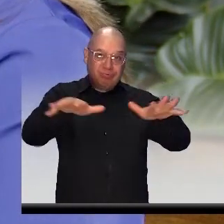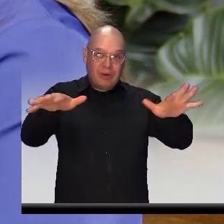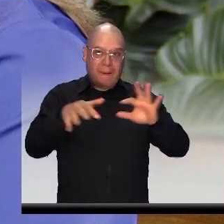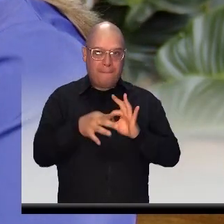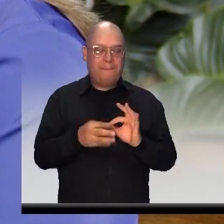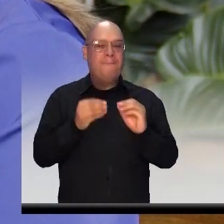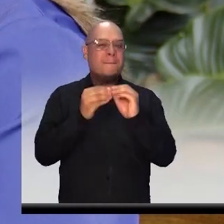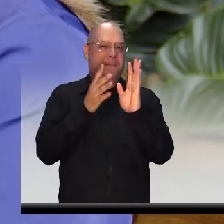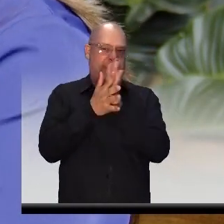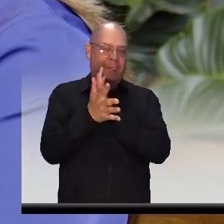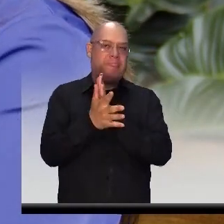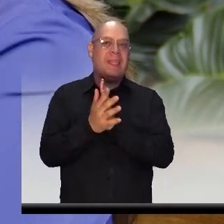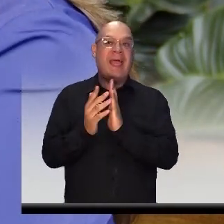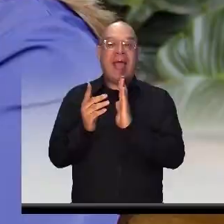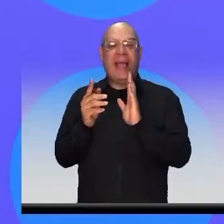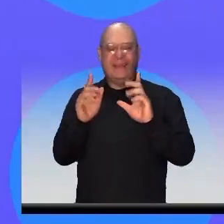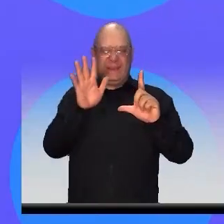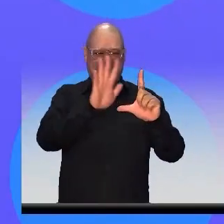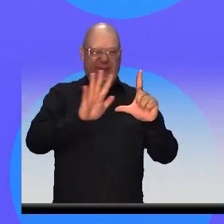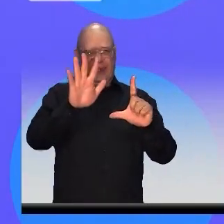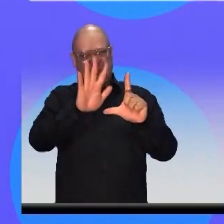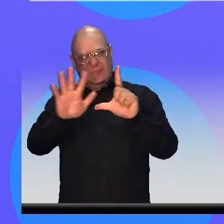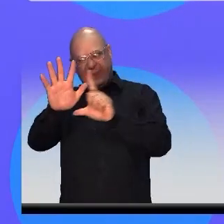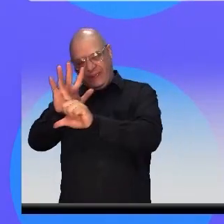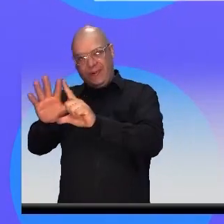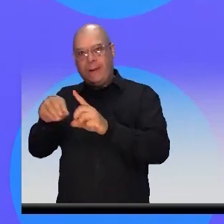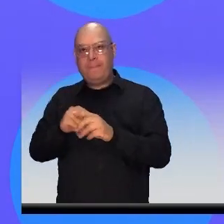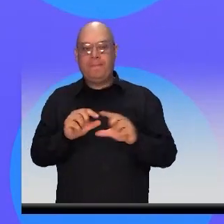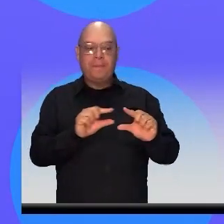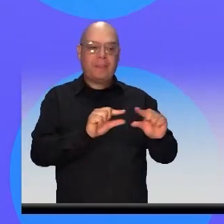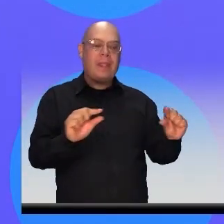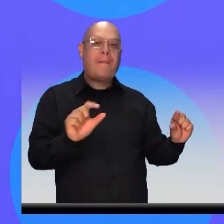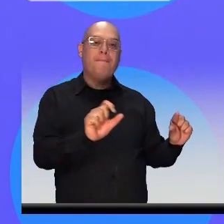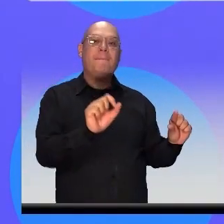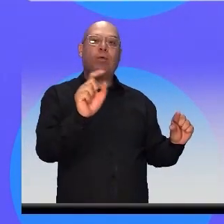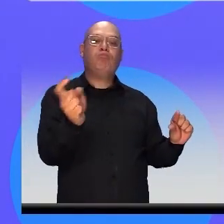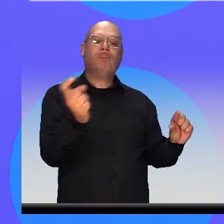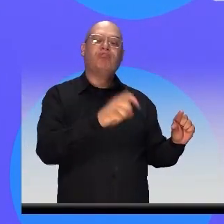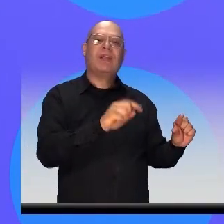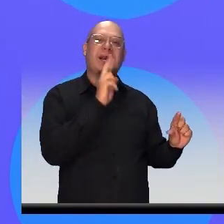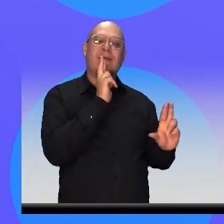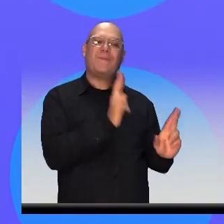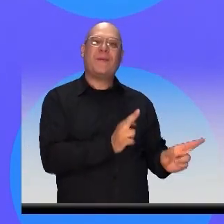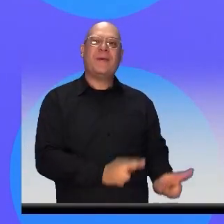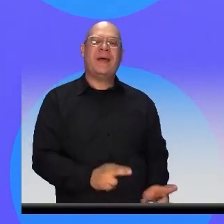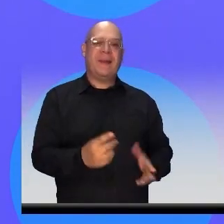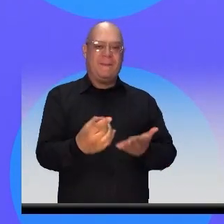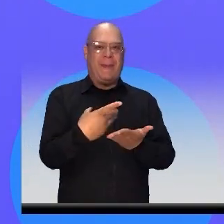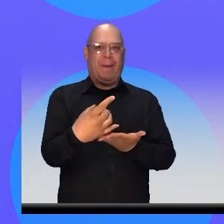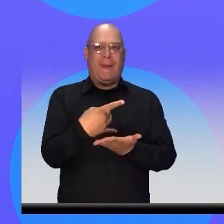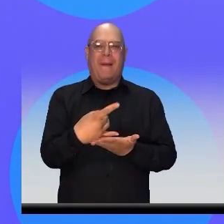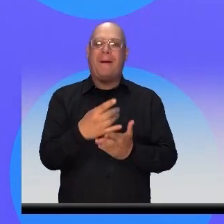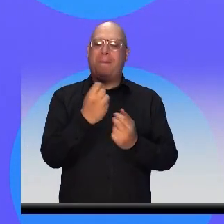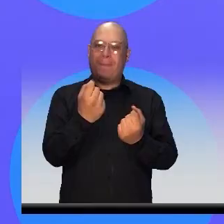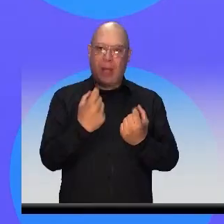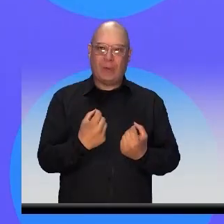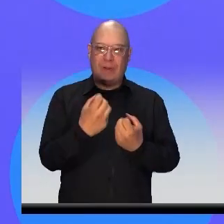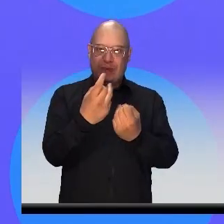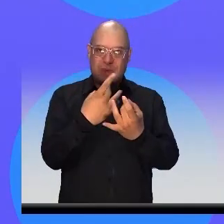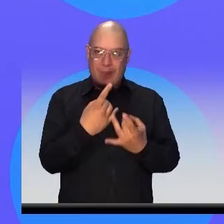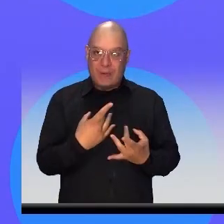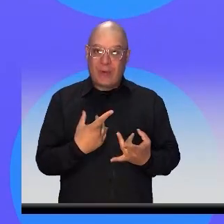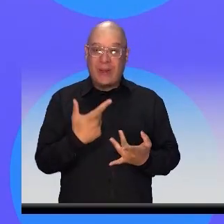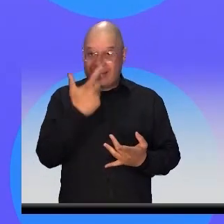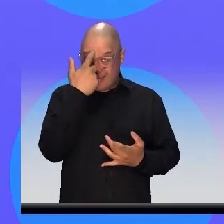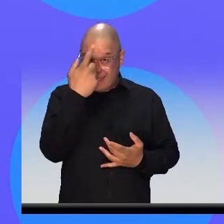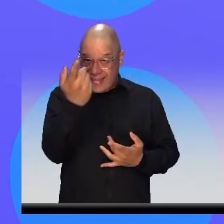en las historias una cajita con una encuesta para que respondan y todas sus preguntas me las pueden enviar. Así que atentos y recuerden,